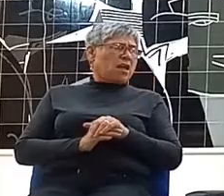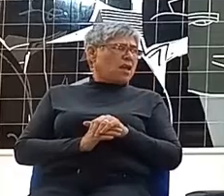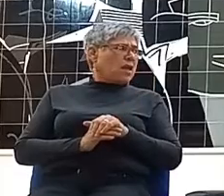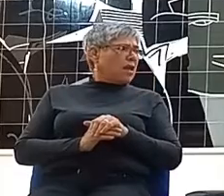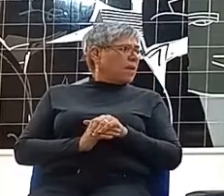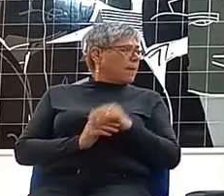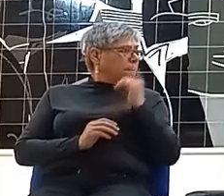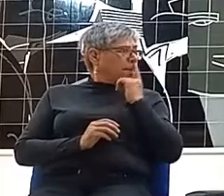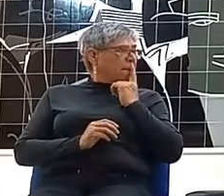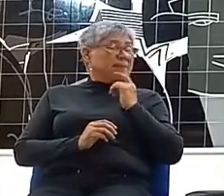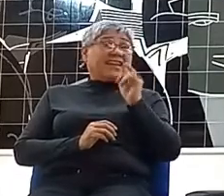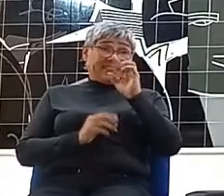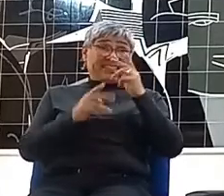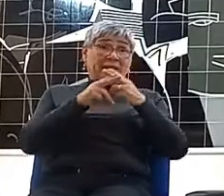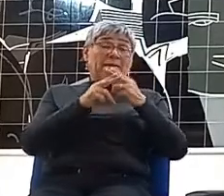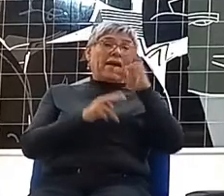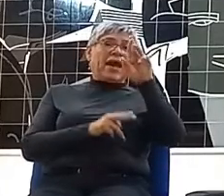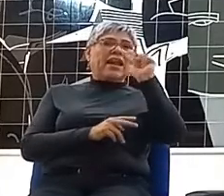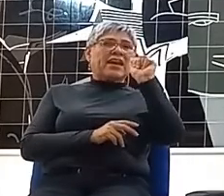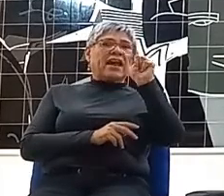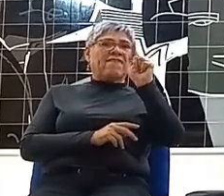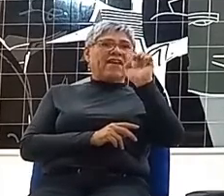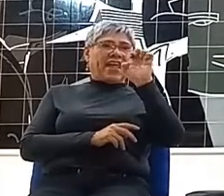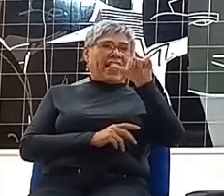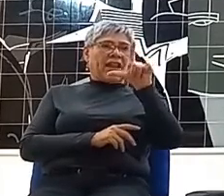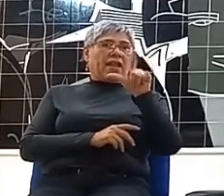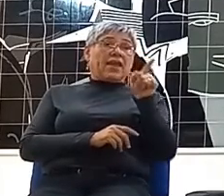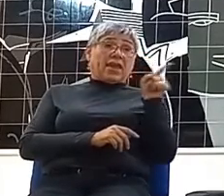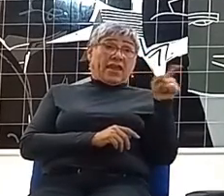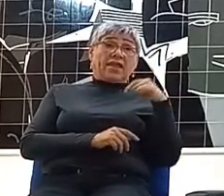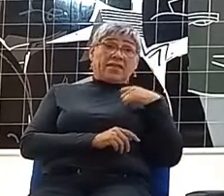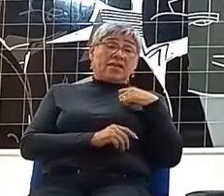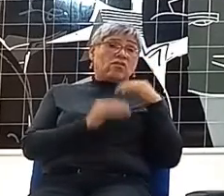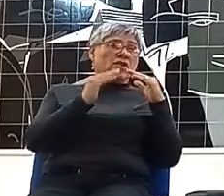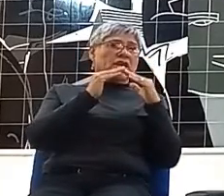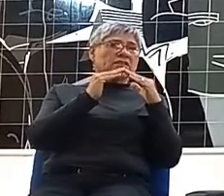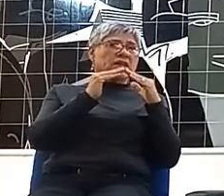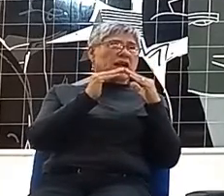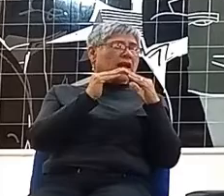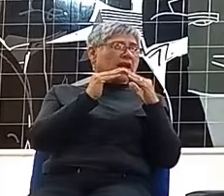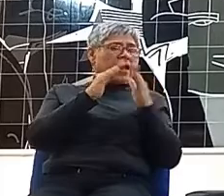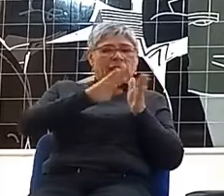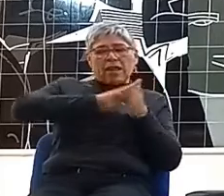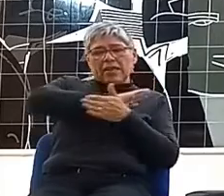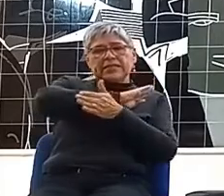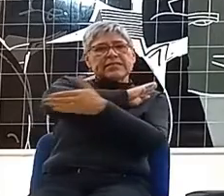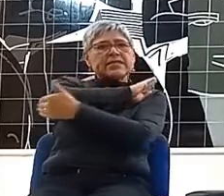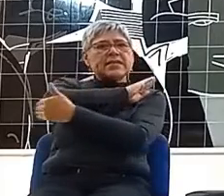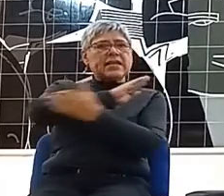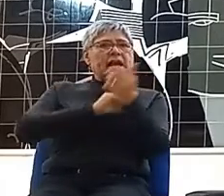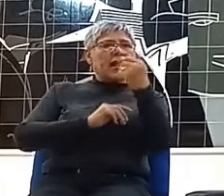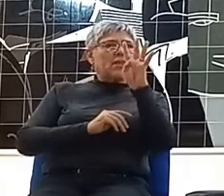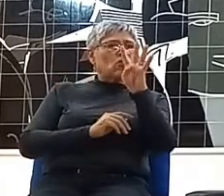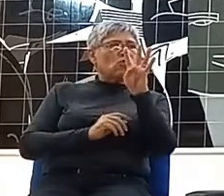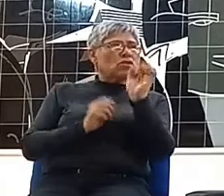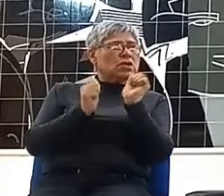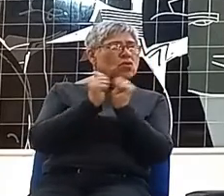Rafael. Don Rafael tenía una casa en la esquina de la 14